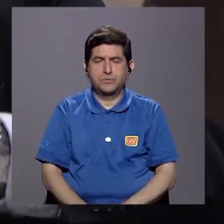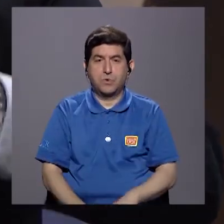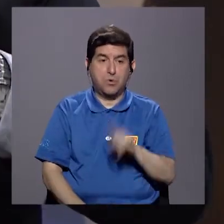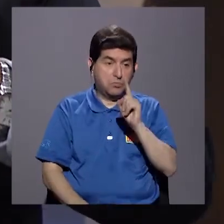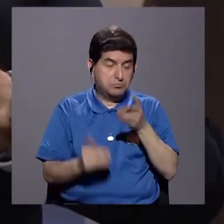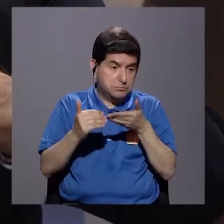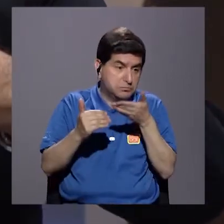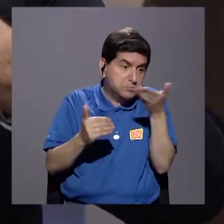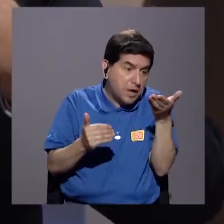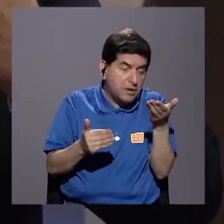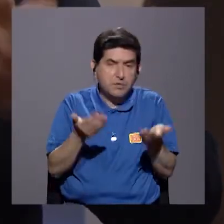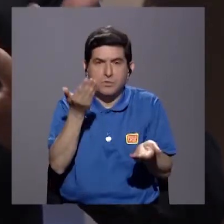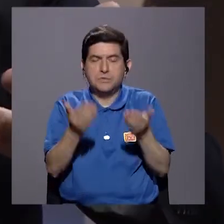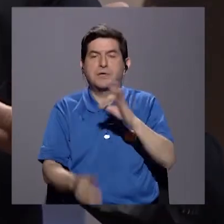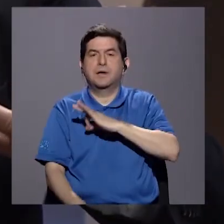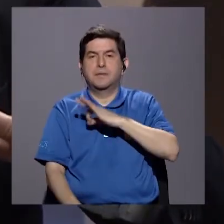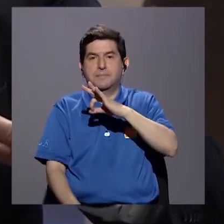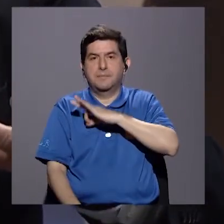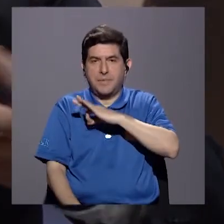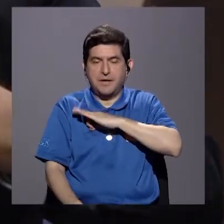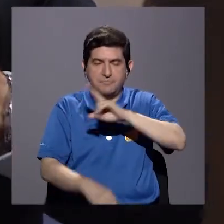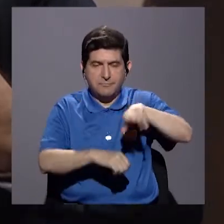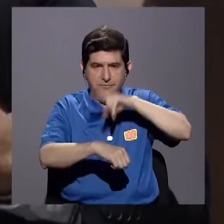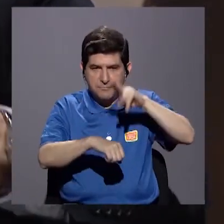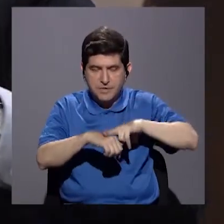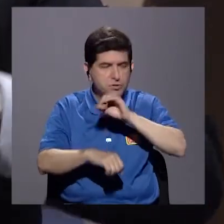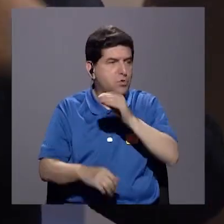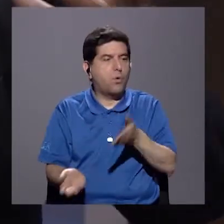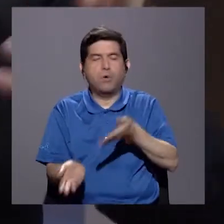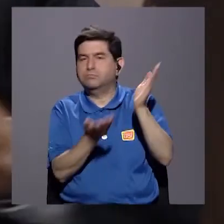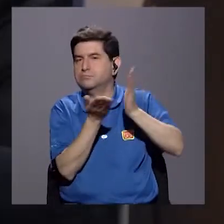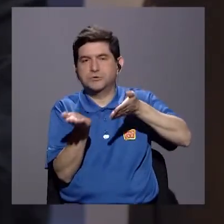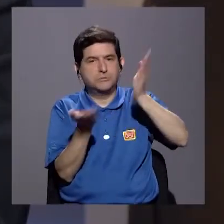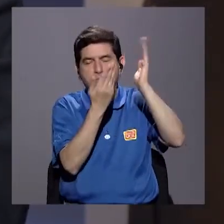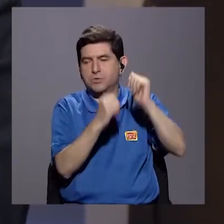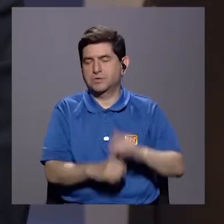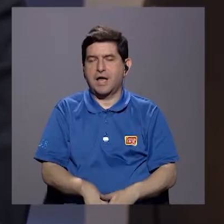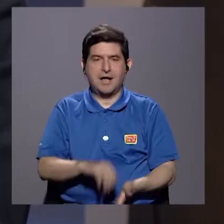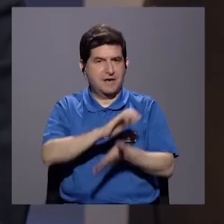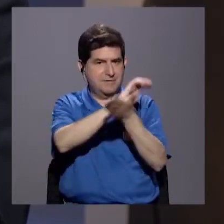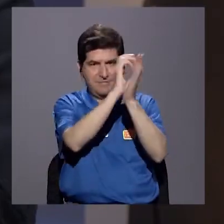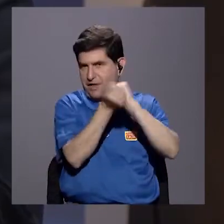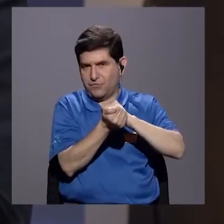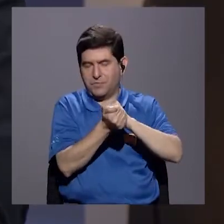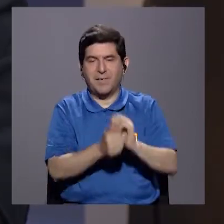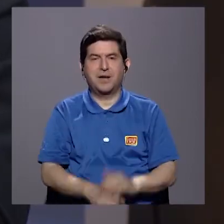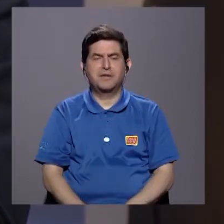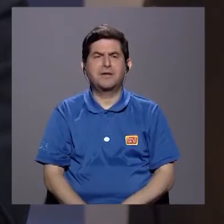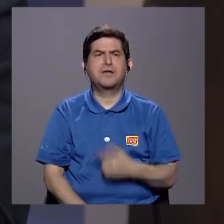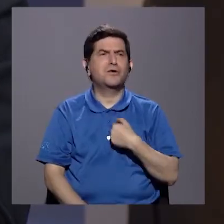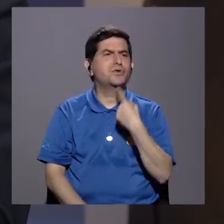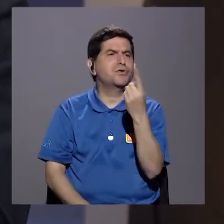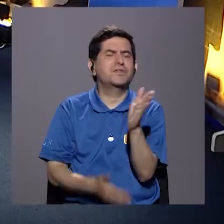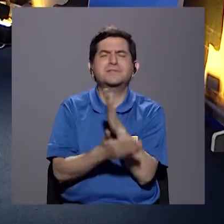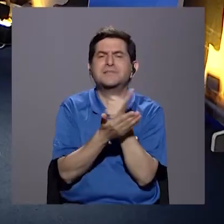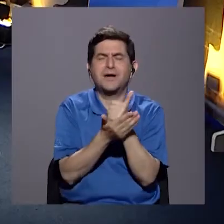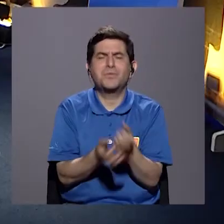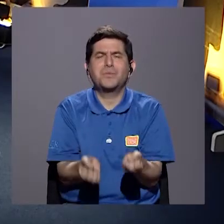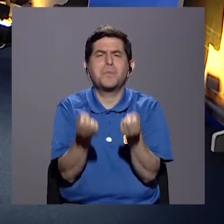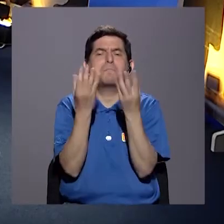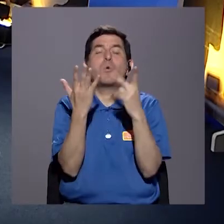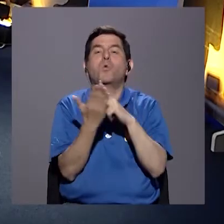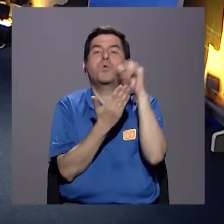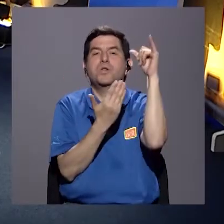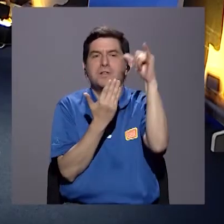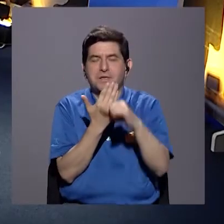un producto de beneficio nacional o de exportación. Transformar algo. Y ahí le puedo citar algunos,